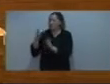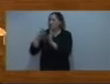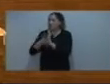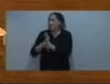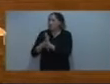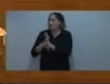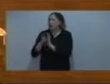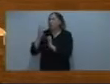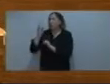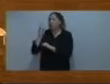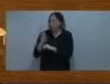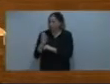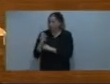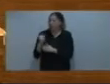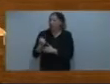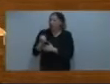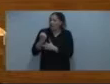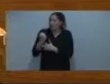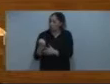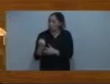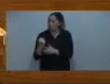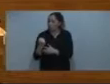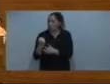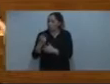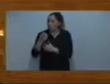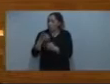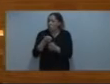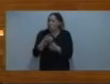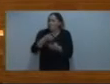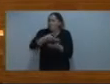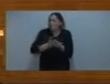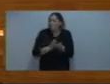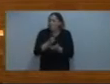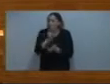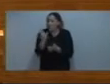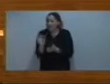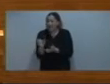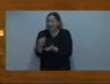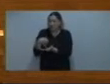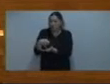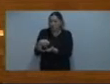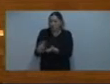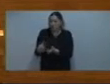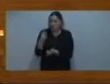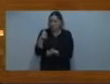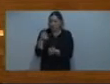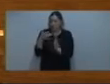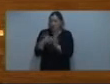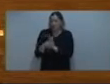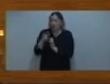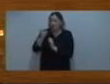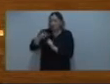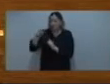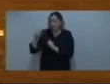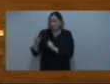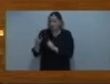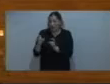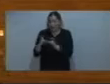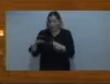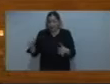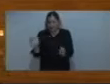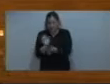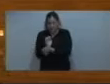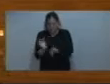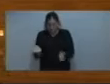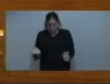servir de apoyo a la parte más vulnerable en el presente conflicto, que es el privado de libertad y su proceso de reinserción,